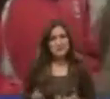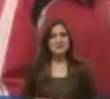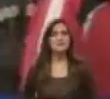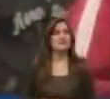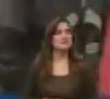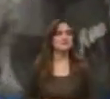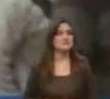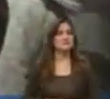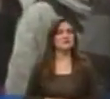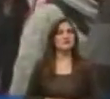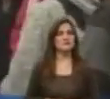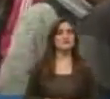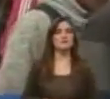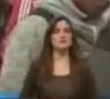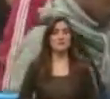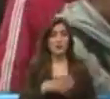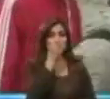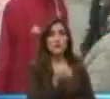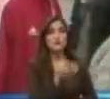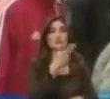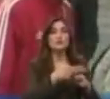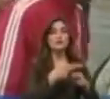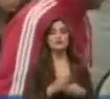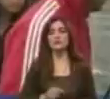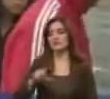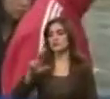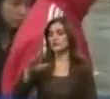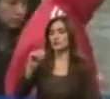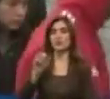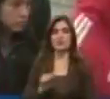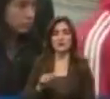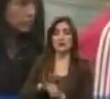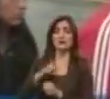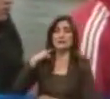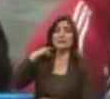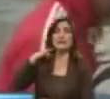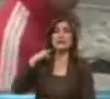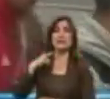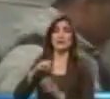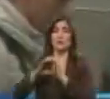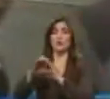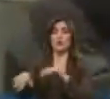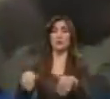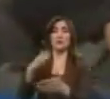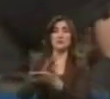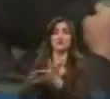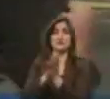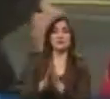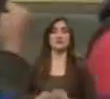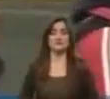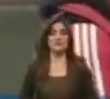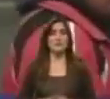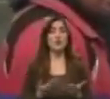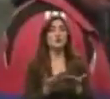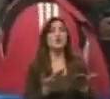Ahí está. Señor, buenos días. ¿Cuál es su nombre? Lucas Mosquera. ¿Le ha afectado este paro a usted? Claro. ¿De qué sector viene? Desde la